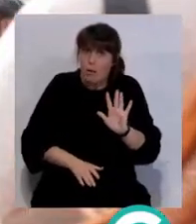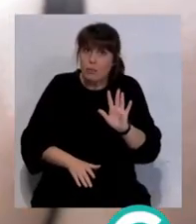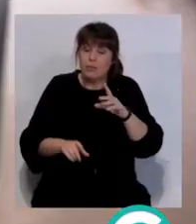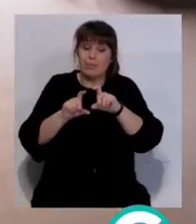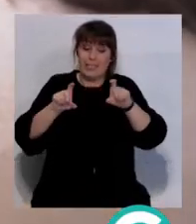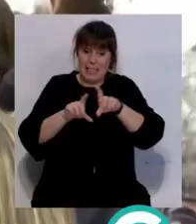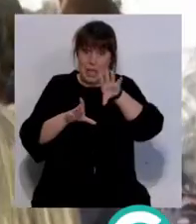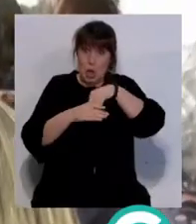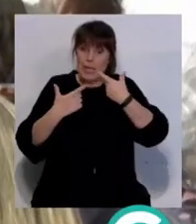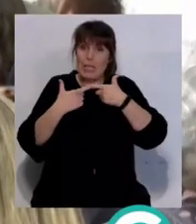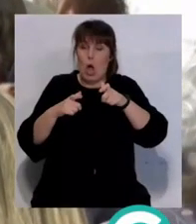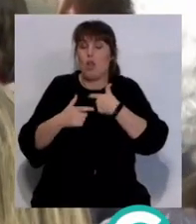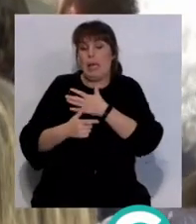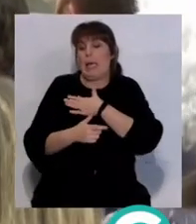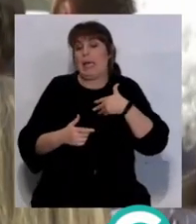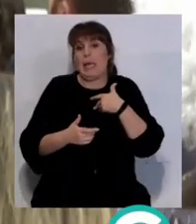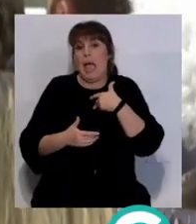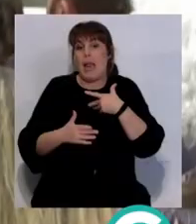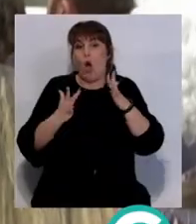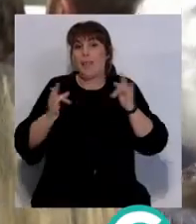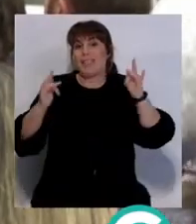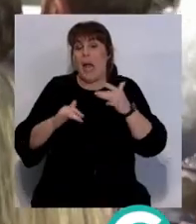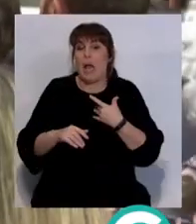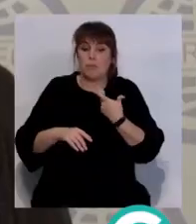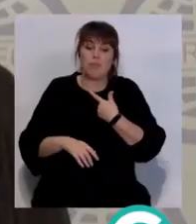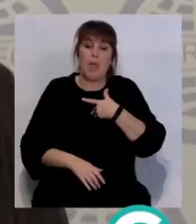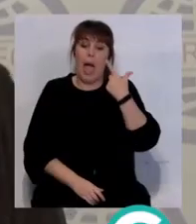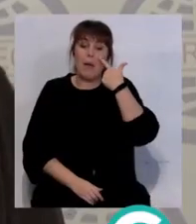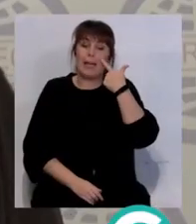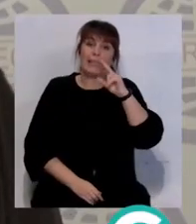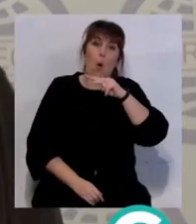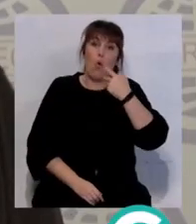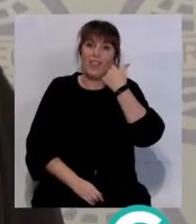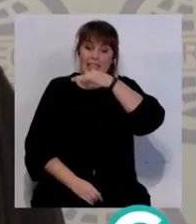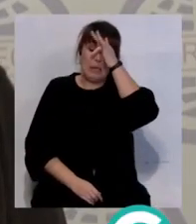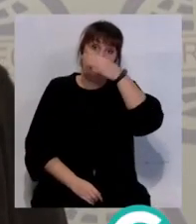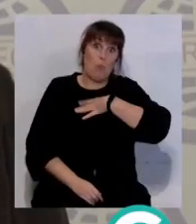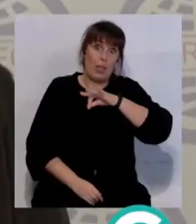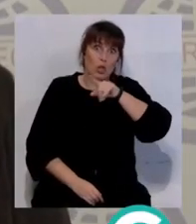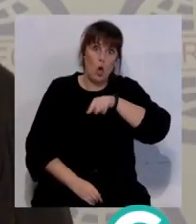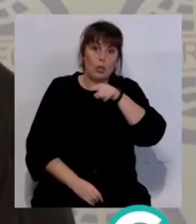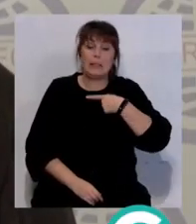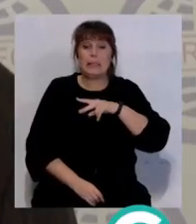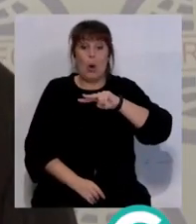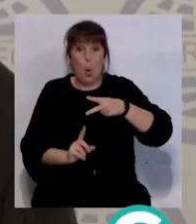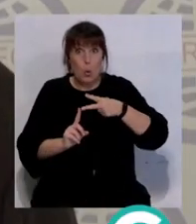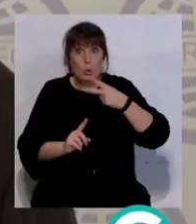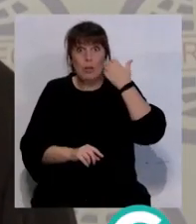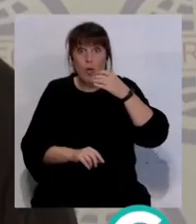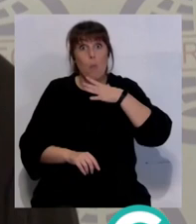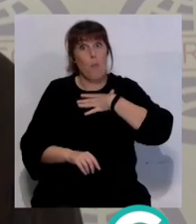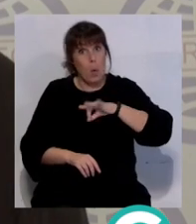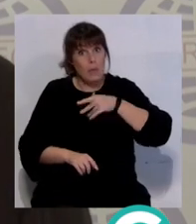del sector esperan compensar estos resultados con el segundo fin de semana. Pues esperemos este segundo sábado. Es posible que vuelva mucha